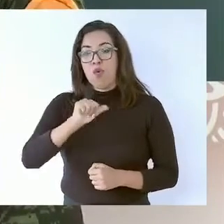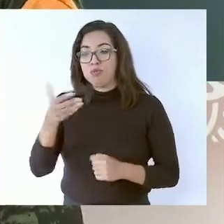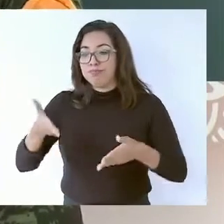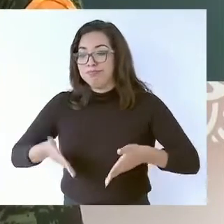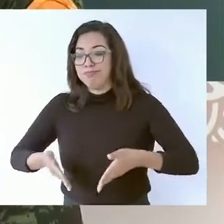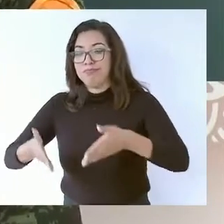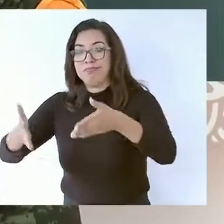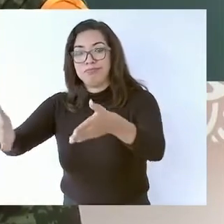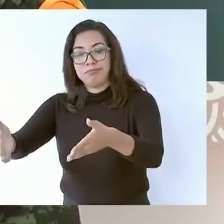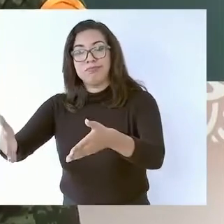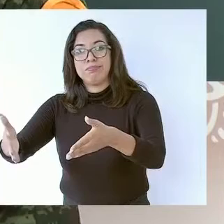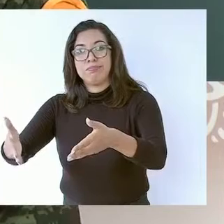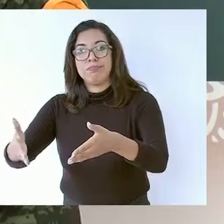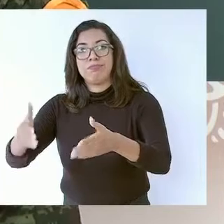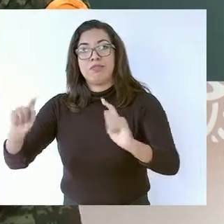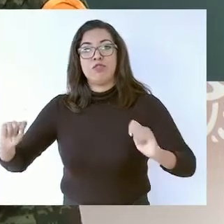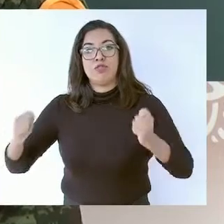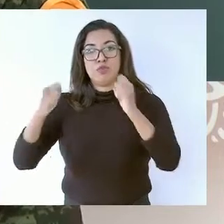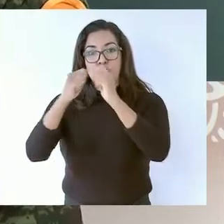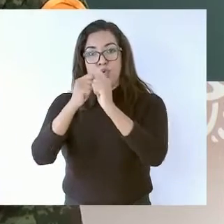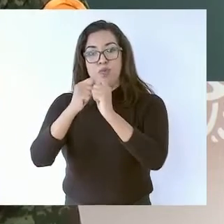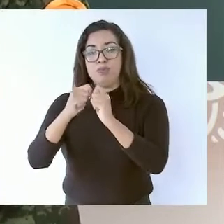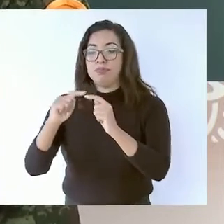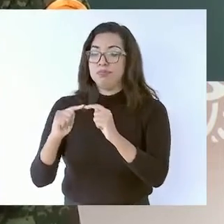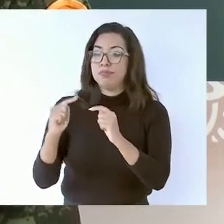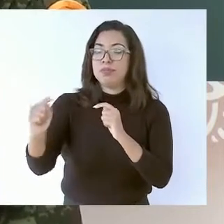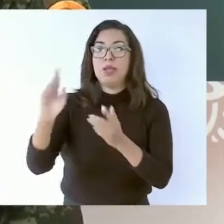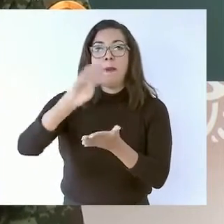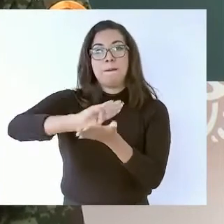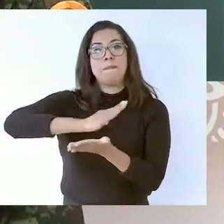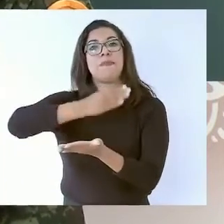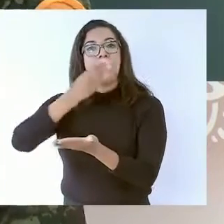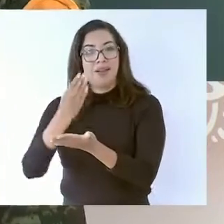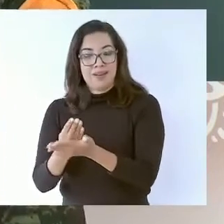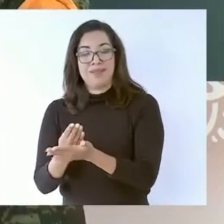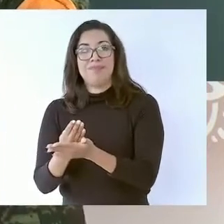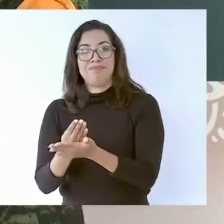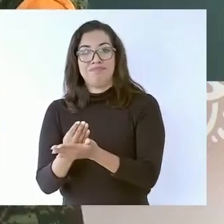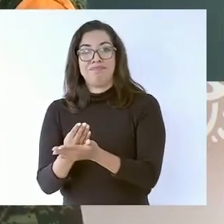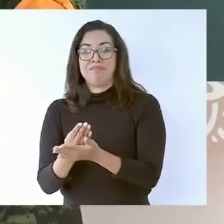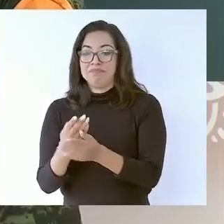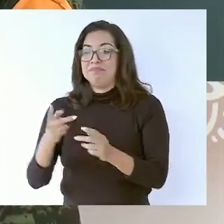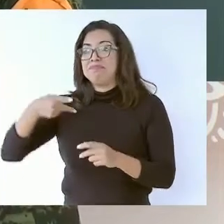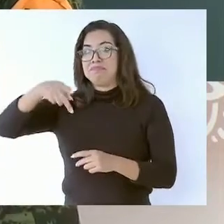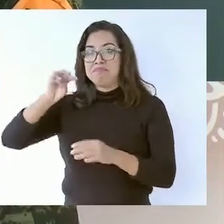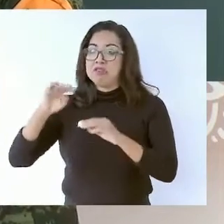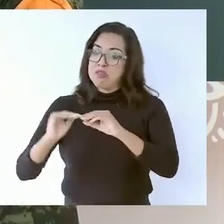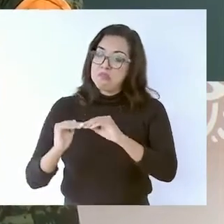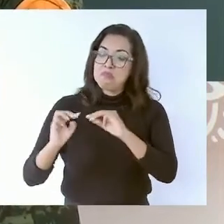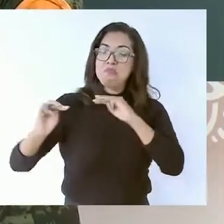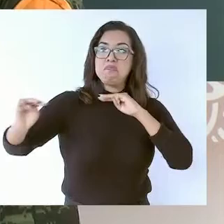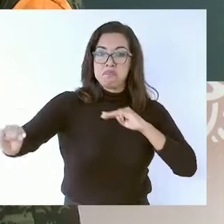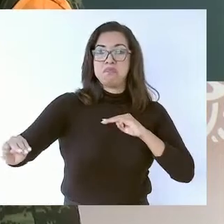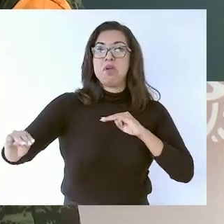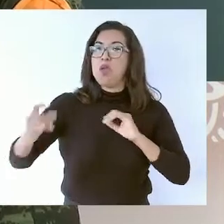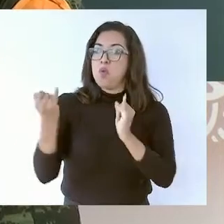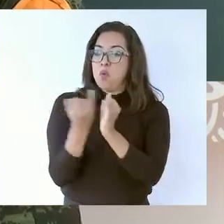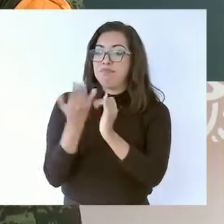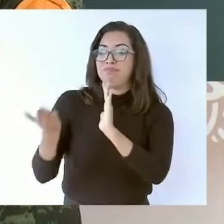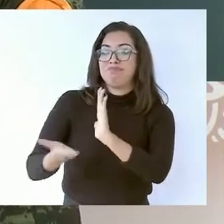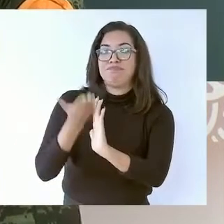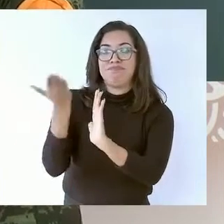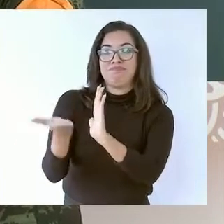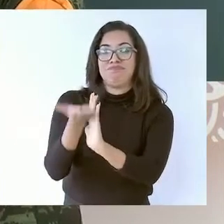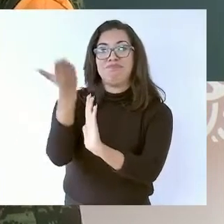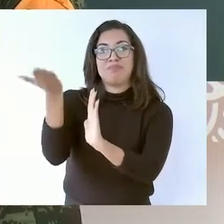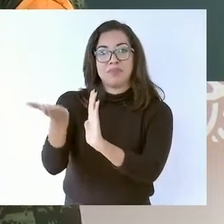y 7 Bacalar-Escárcega, conformando un total de 550 kilómetros de infraestructura ferroviaria que